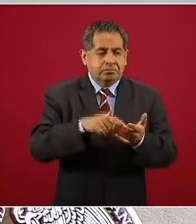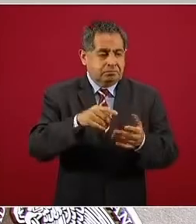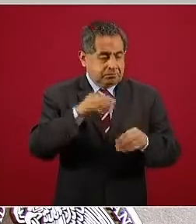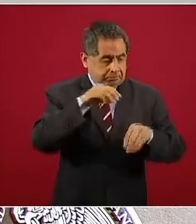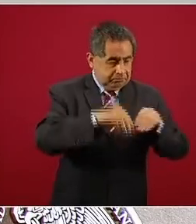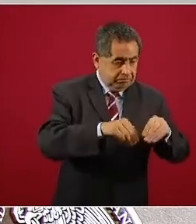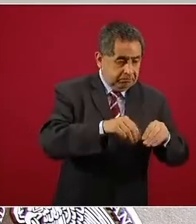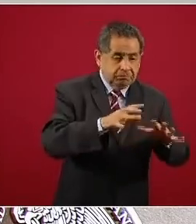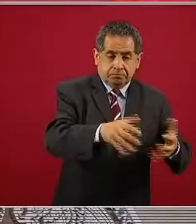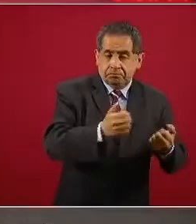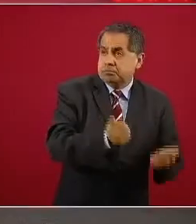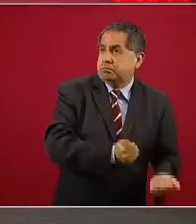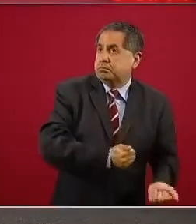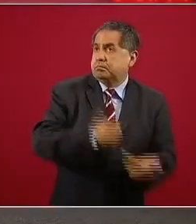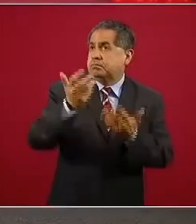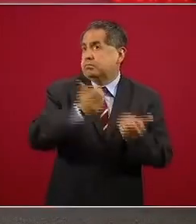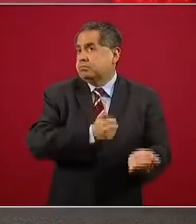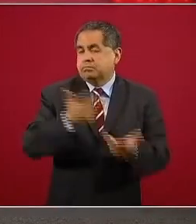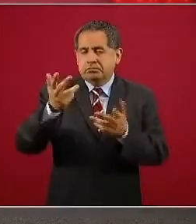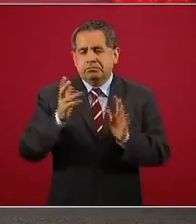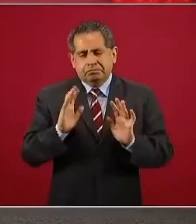exportación.